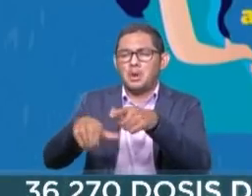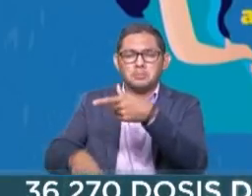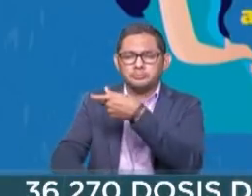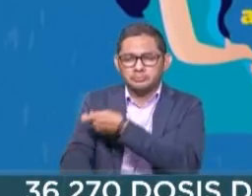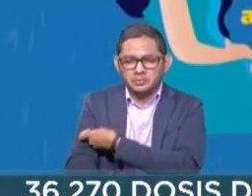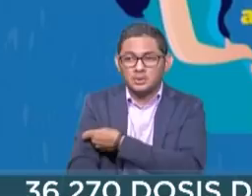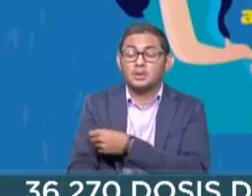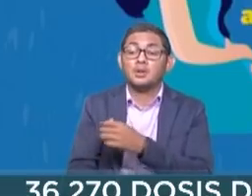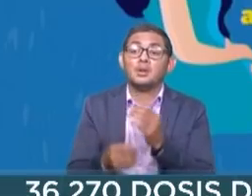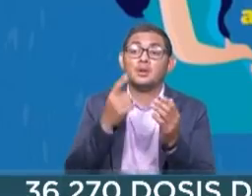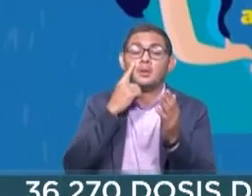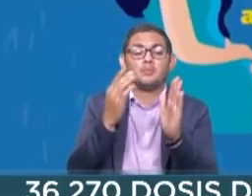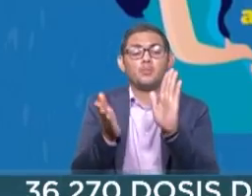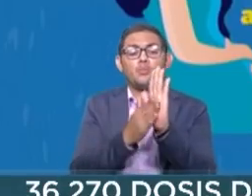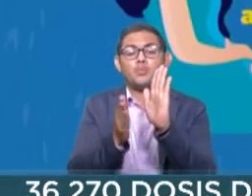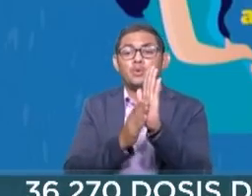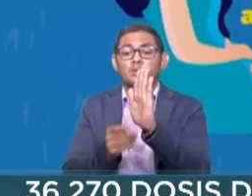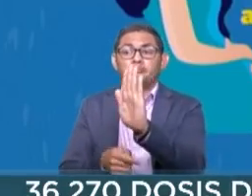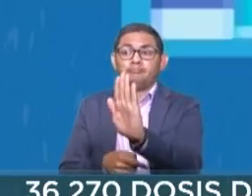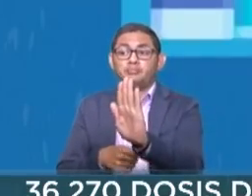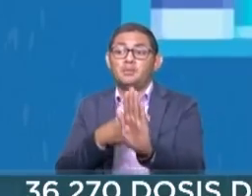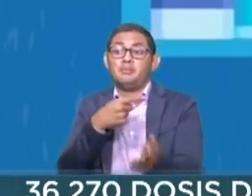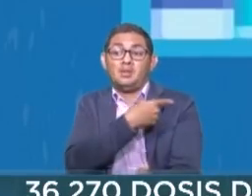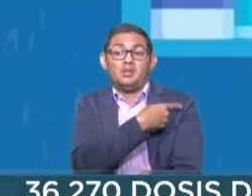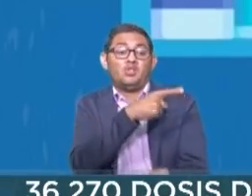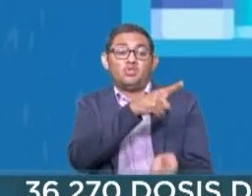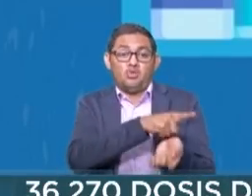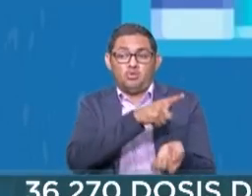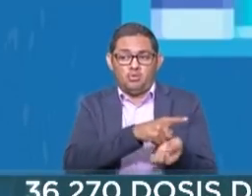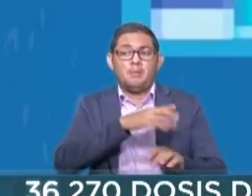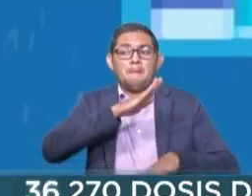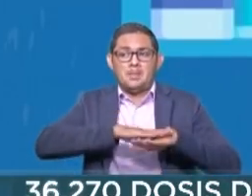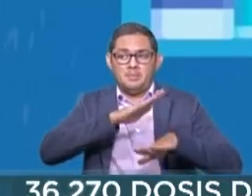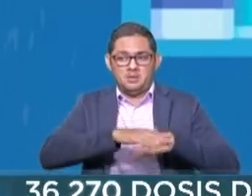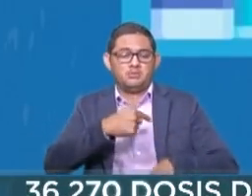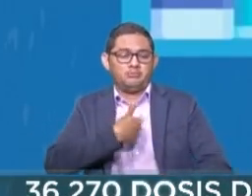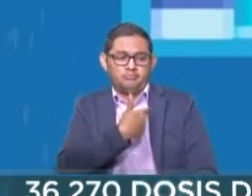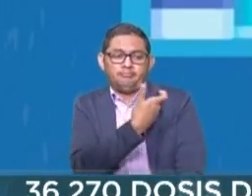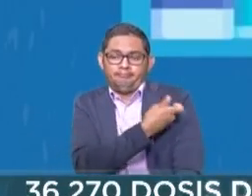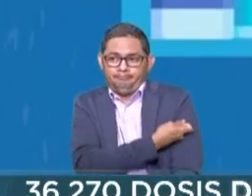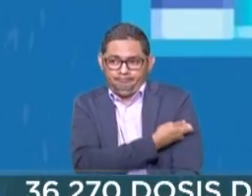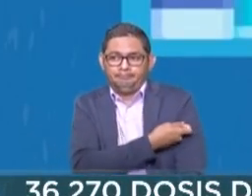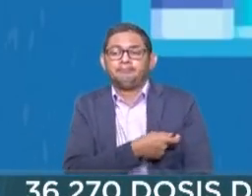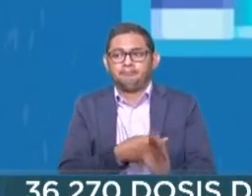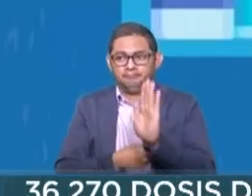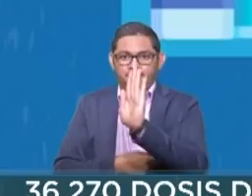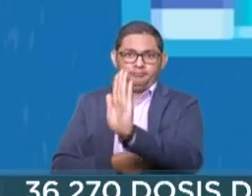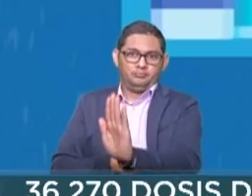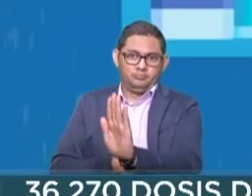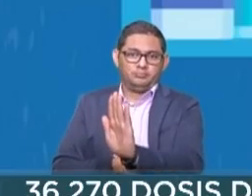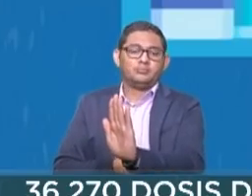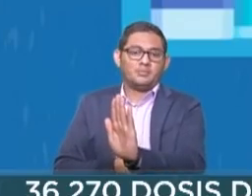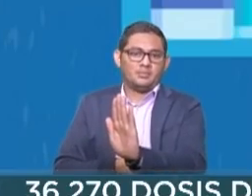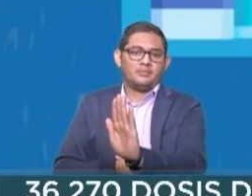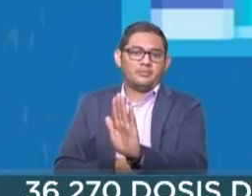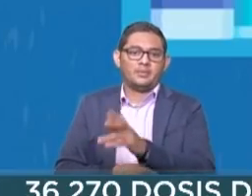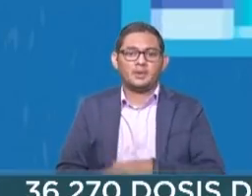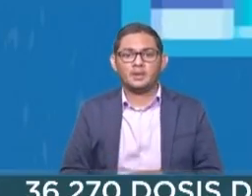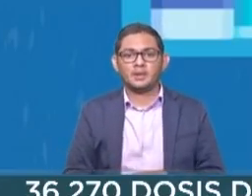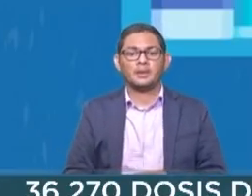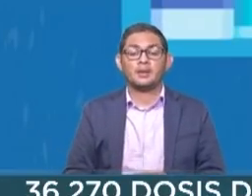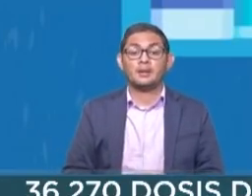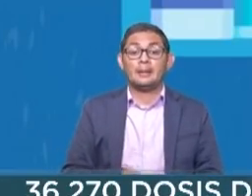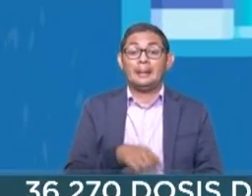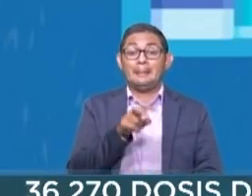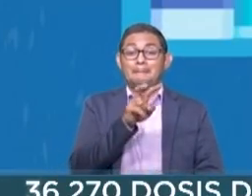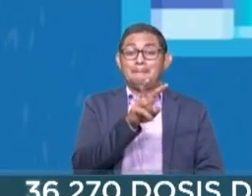La vacunación del circuito 8-7 está programada para dar inicio el día 21